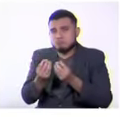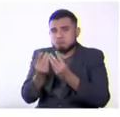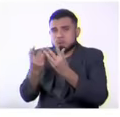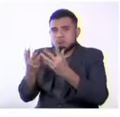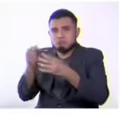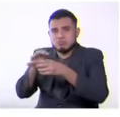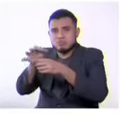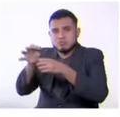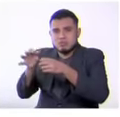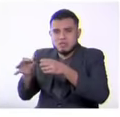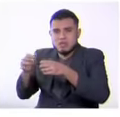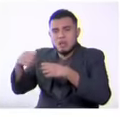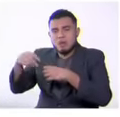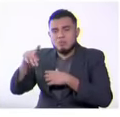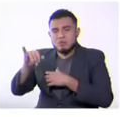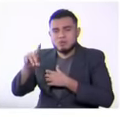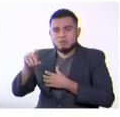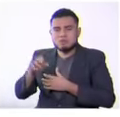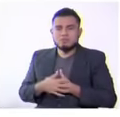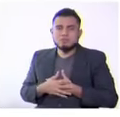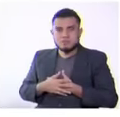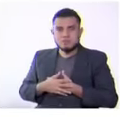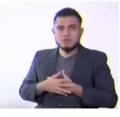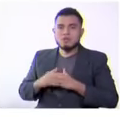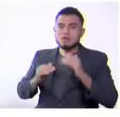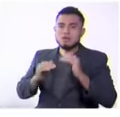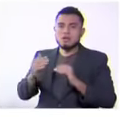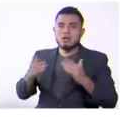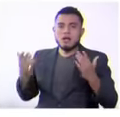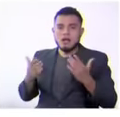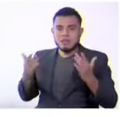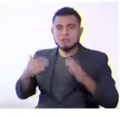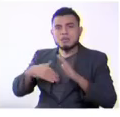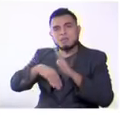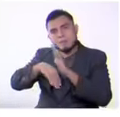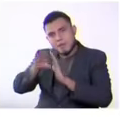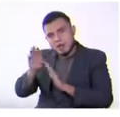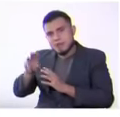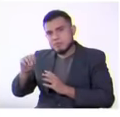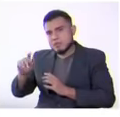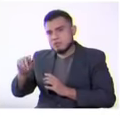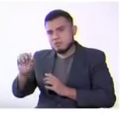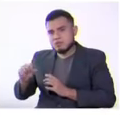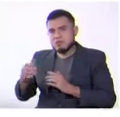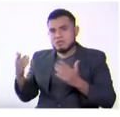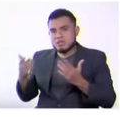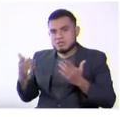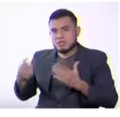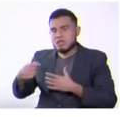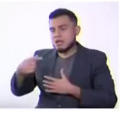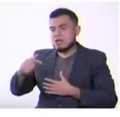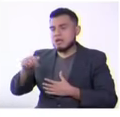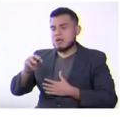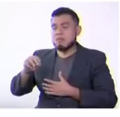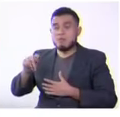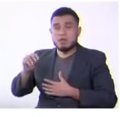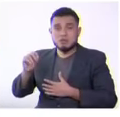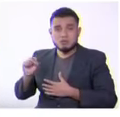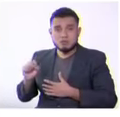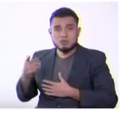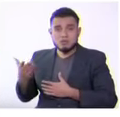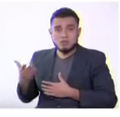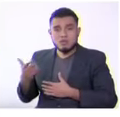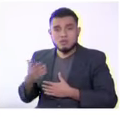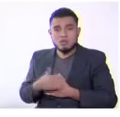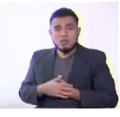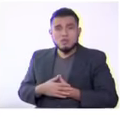pluricelulares haploides, que también realizan más mitosis para producir gametos, que al ser